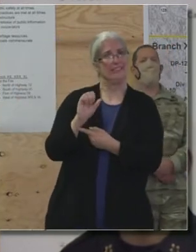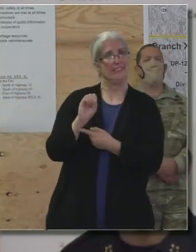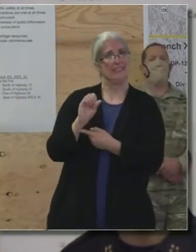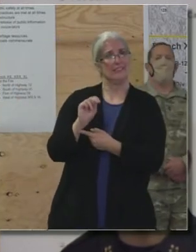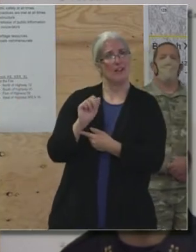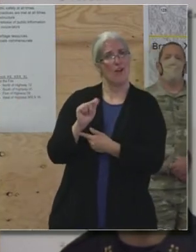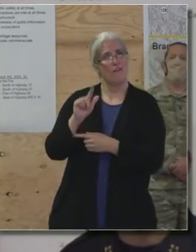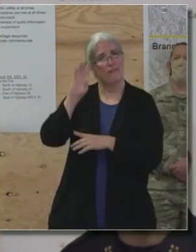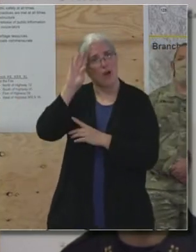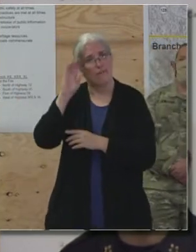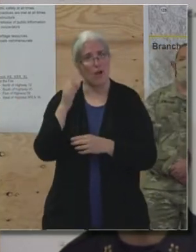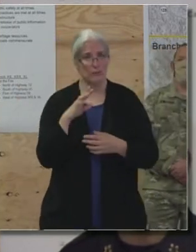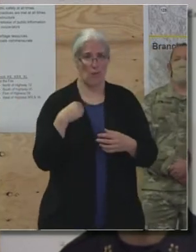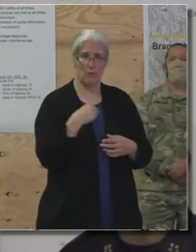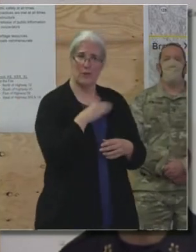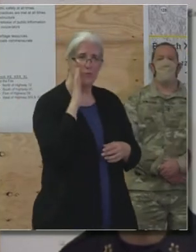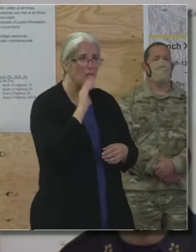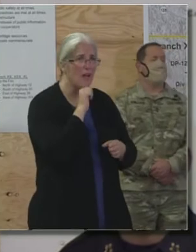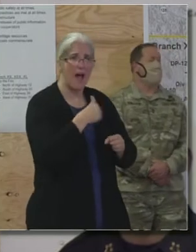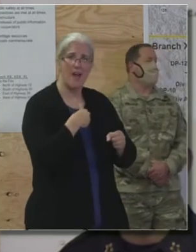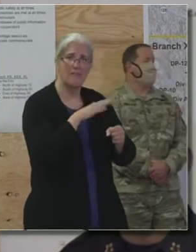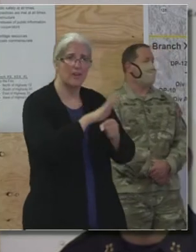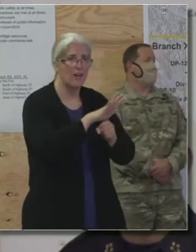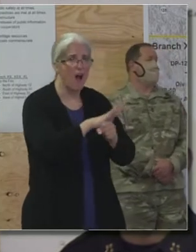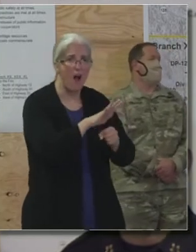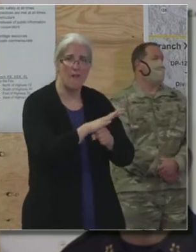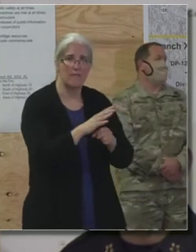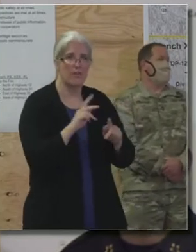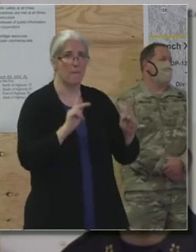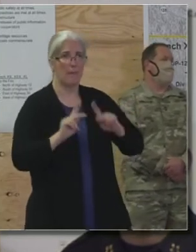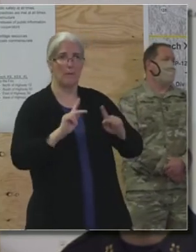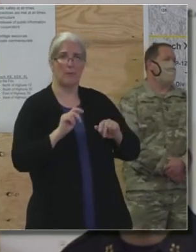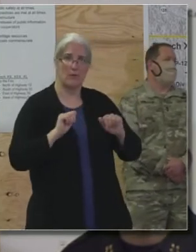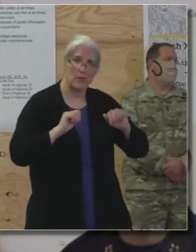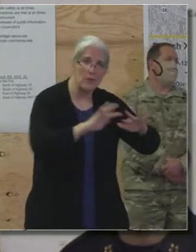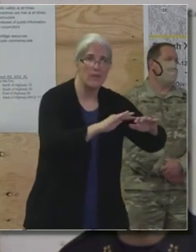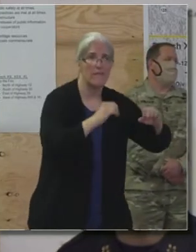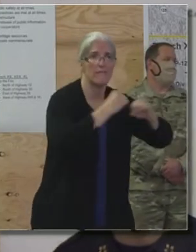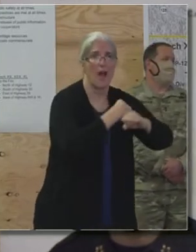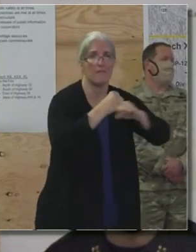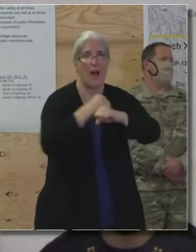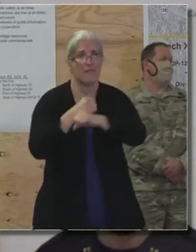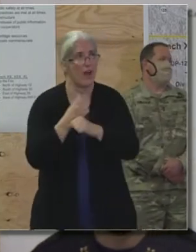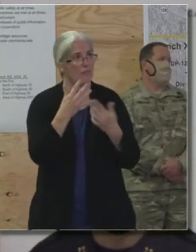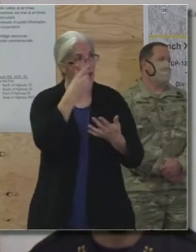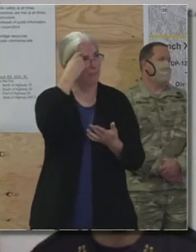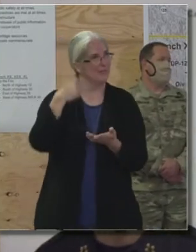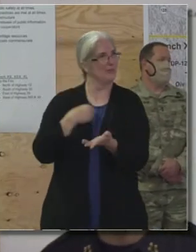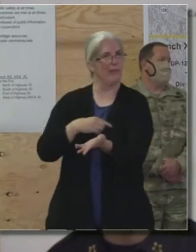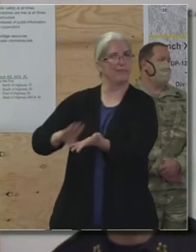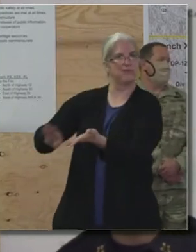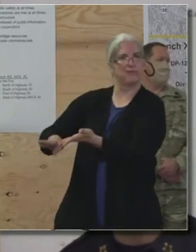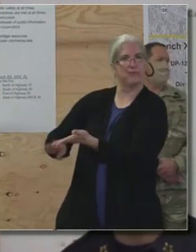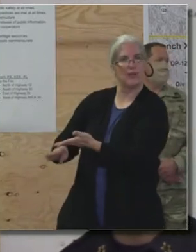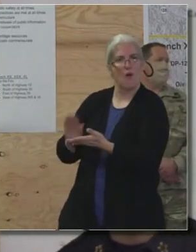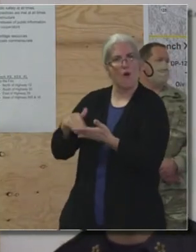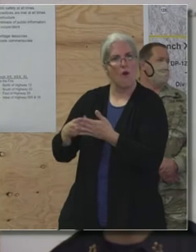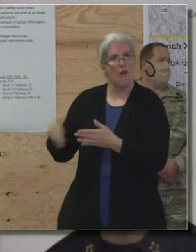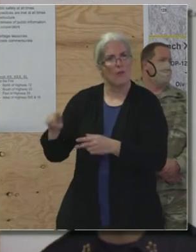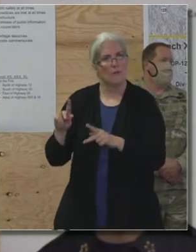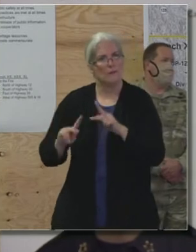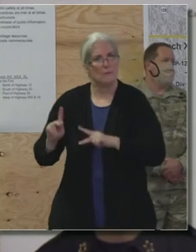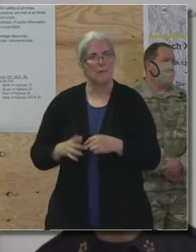temporales o están escasos por es poner en libertad a estos dos y ustedes ya saben